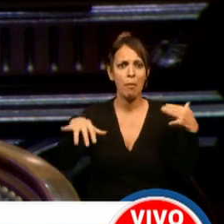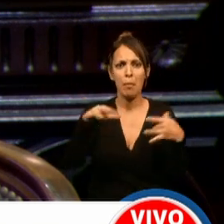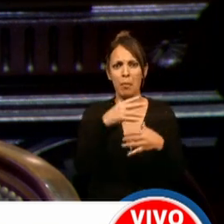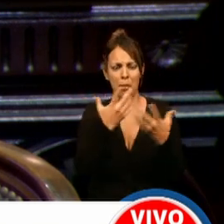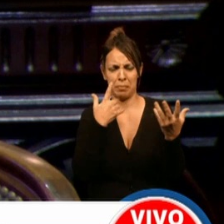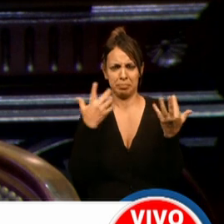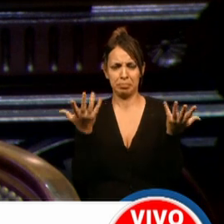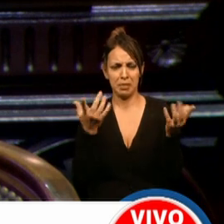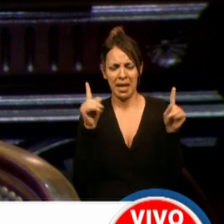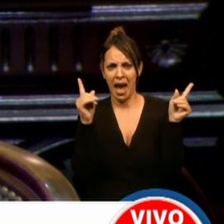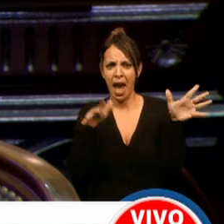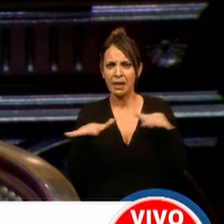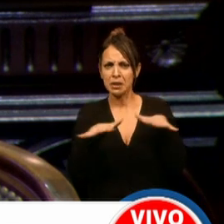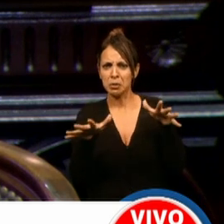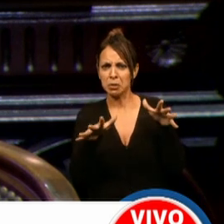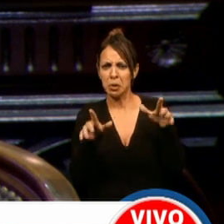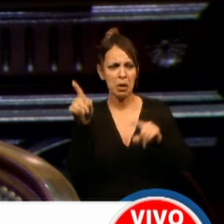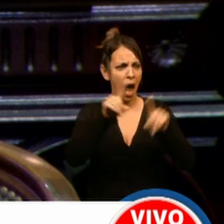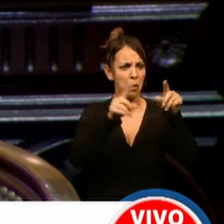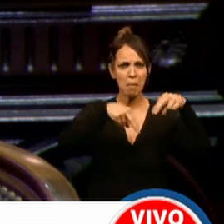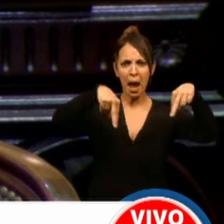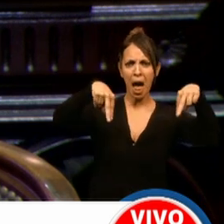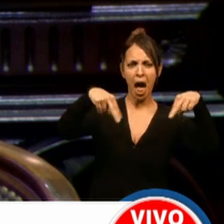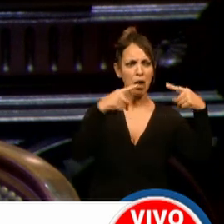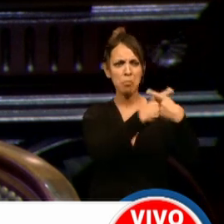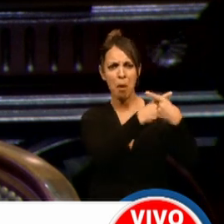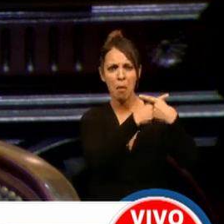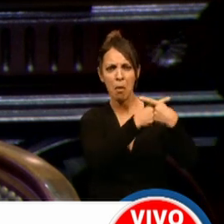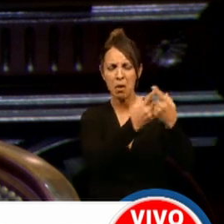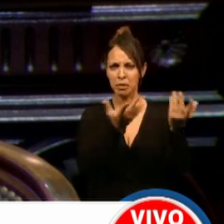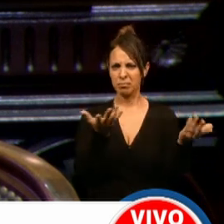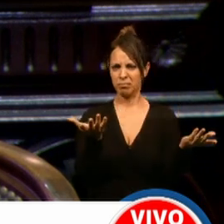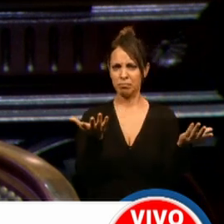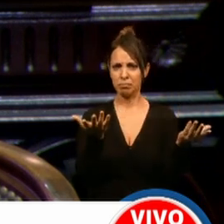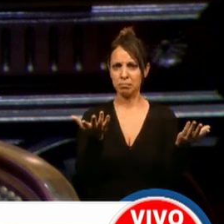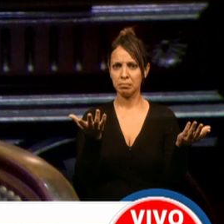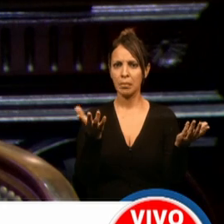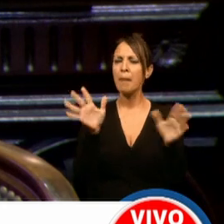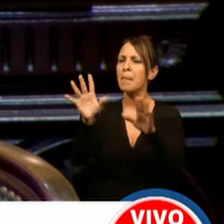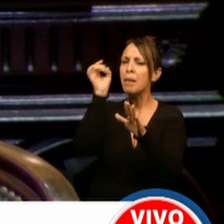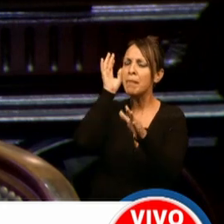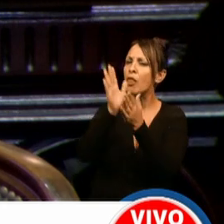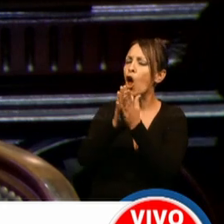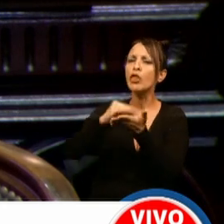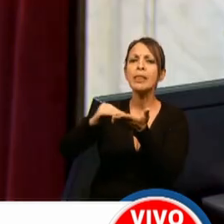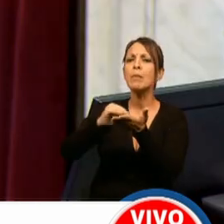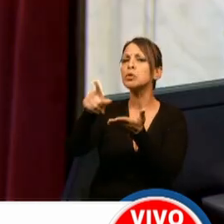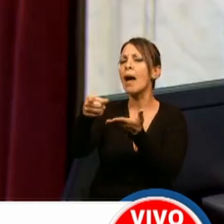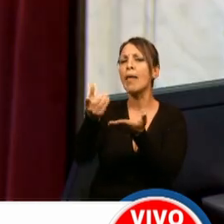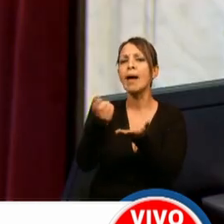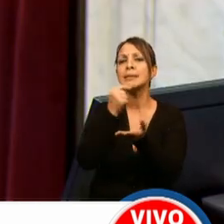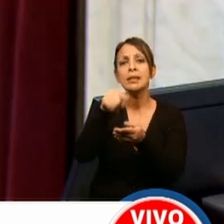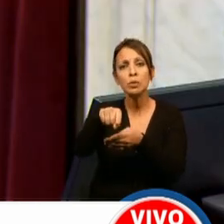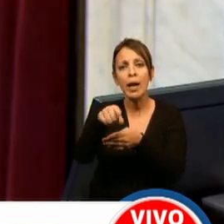extraña legisladores parados discutiendo que circulaban armas a perdón si le